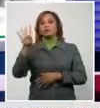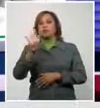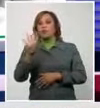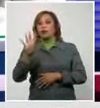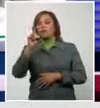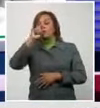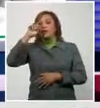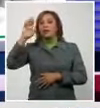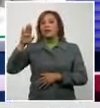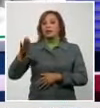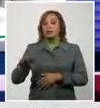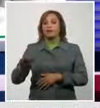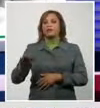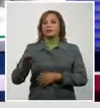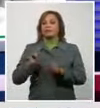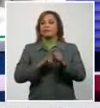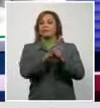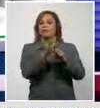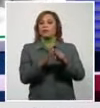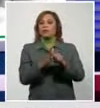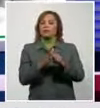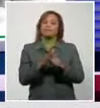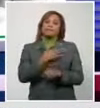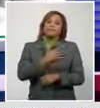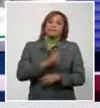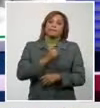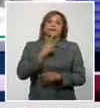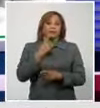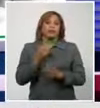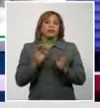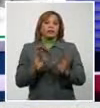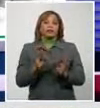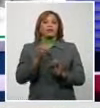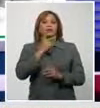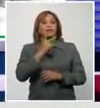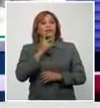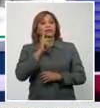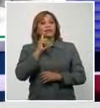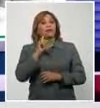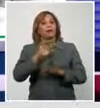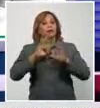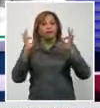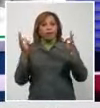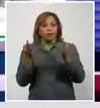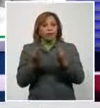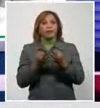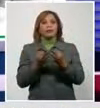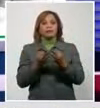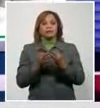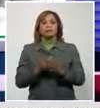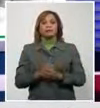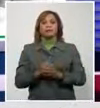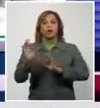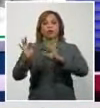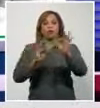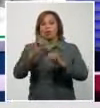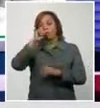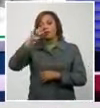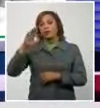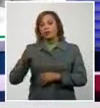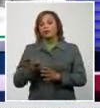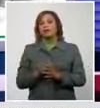niños con la COVID-19, lamentablemente. Una atención aquí para la familia cubana. 61 lactantes se mantienen